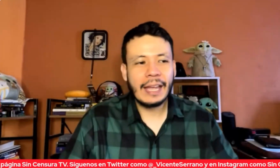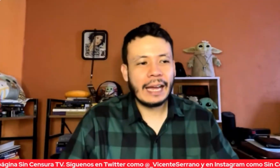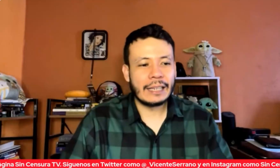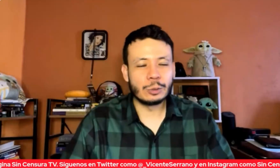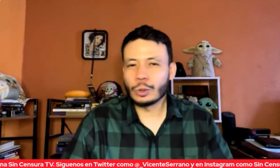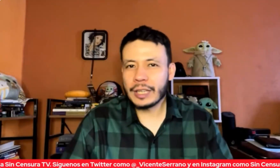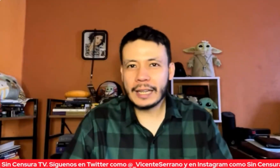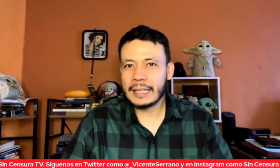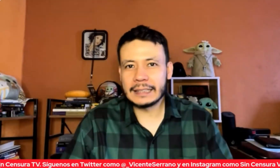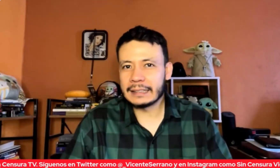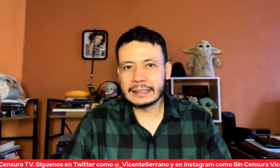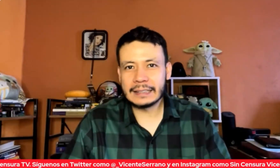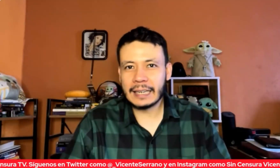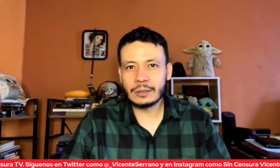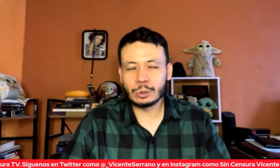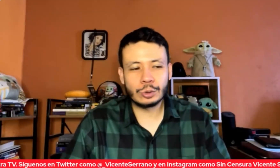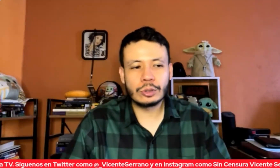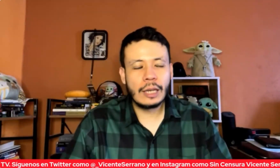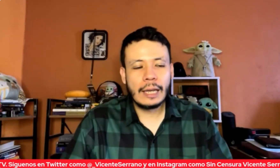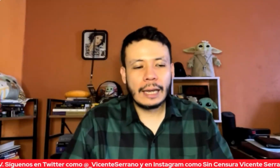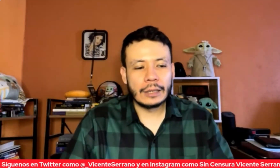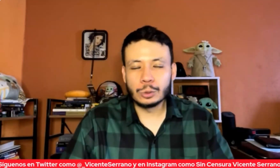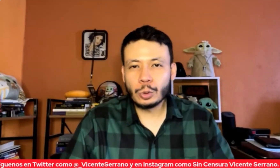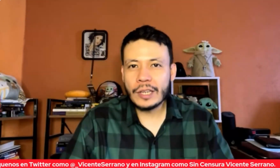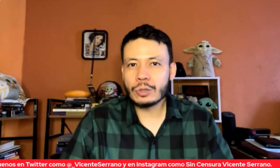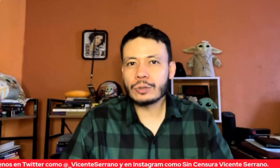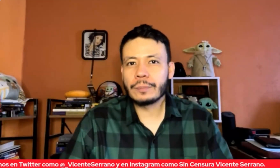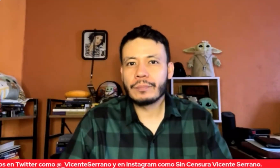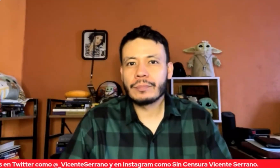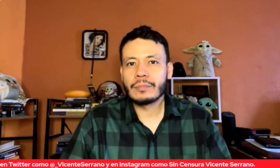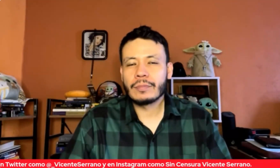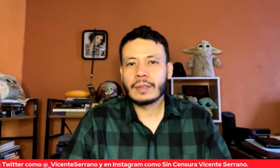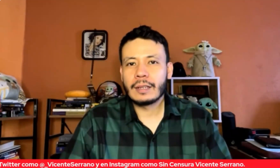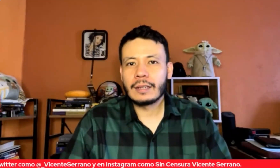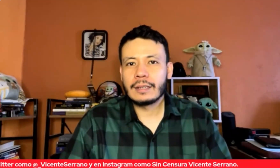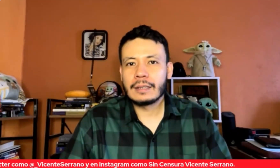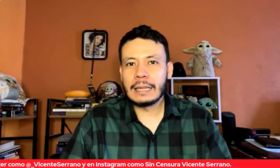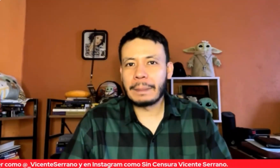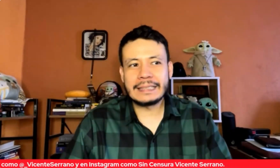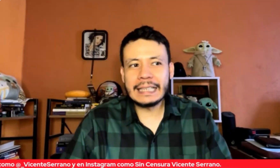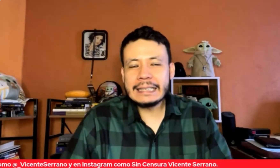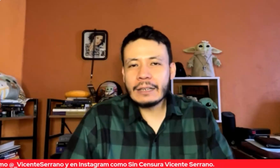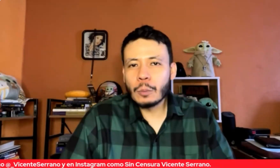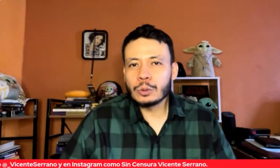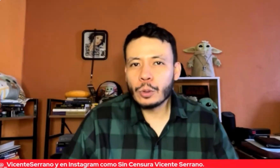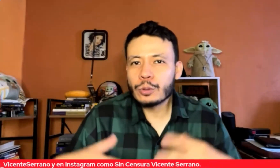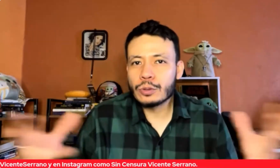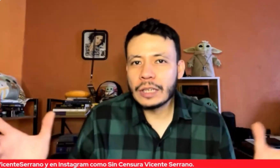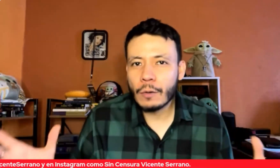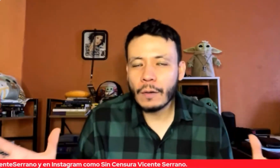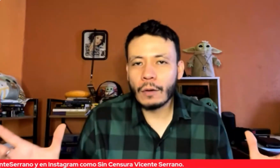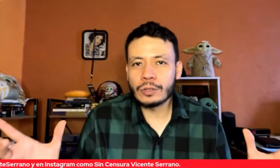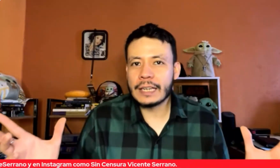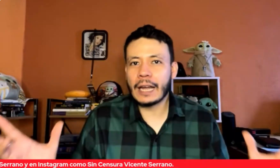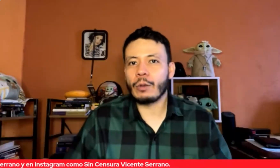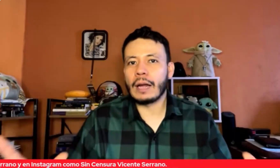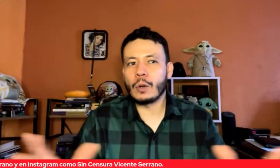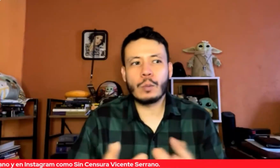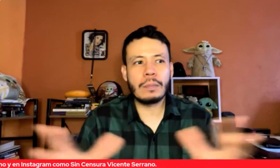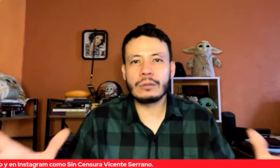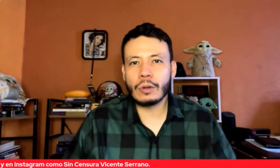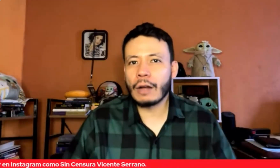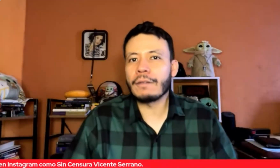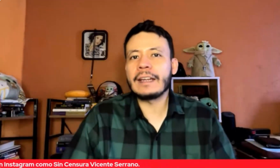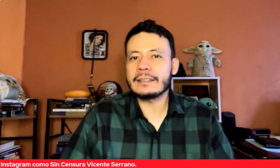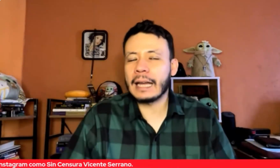transar a tus orígenes, en transar a tus sueños. Y el presidente, como todos, nos ha llegado